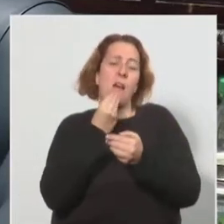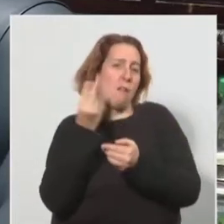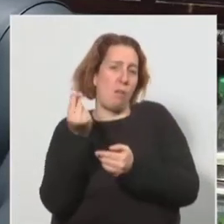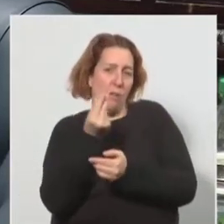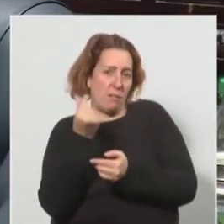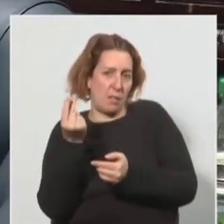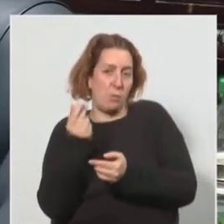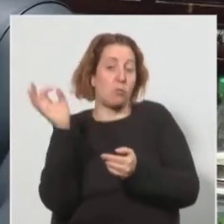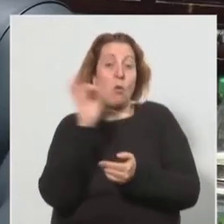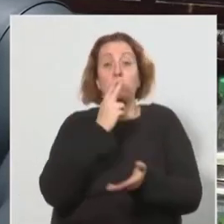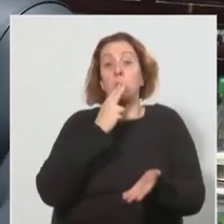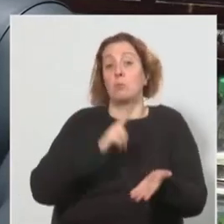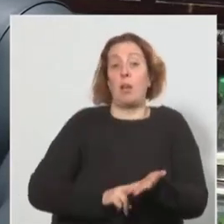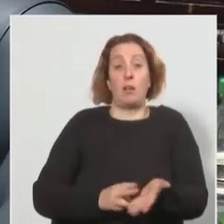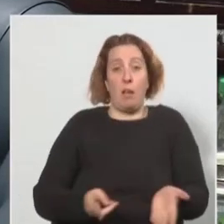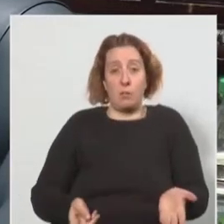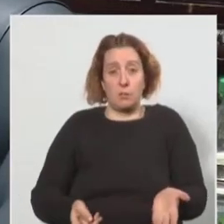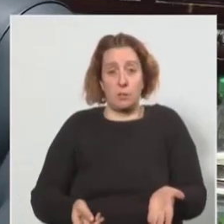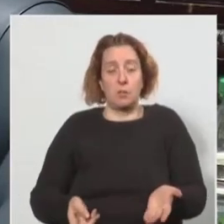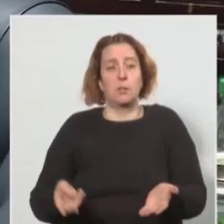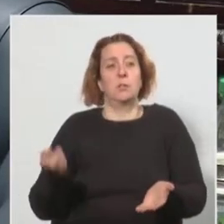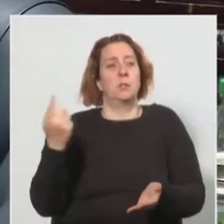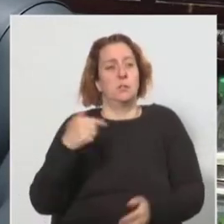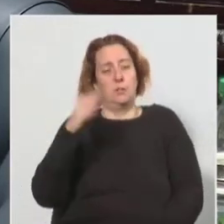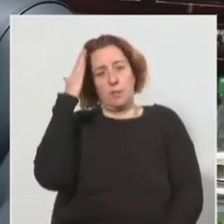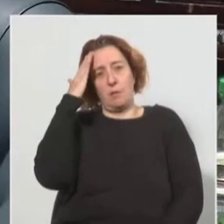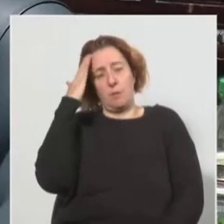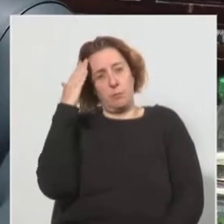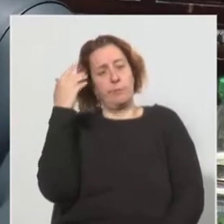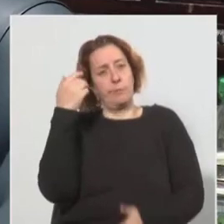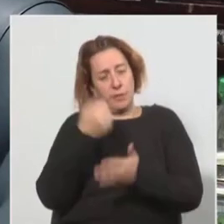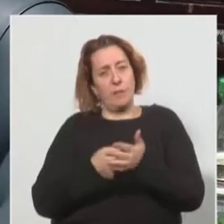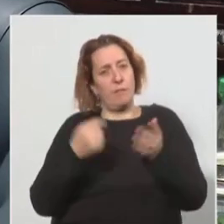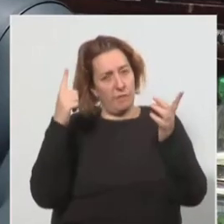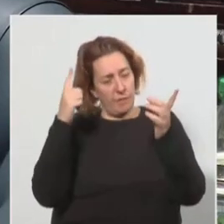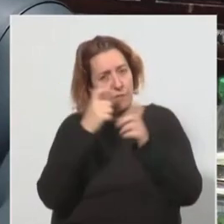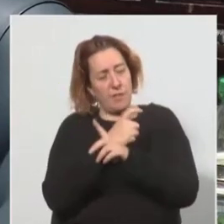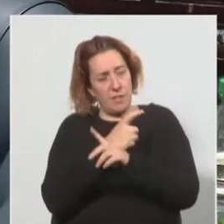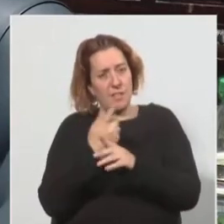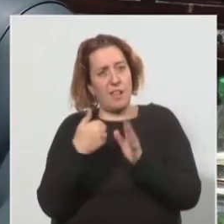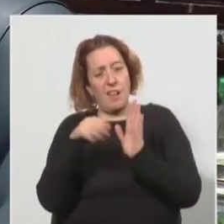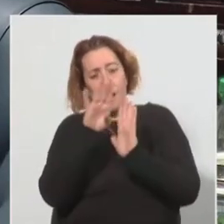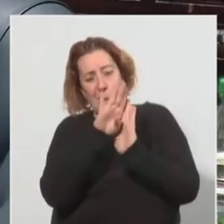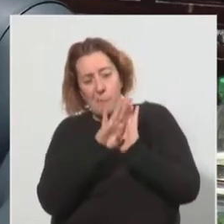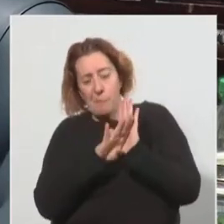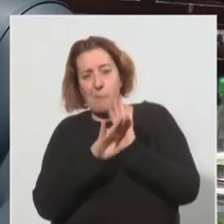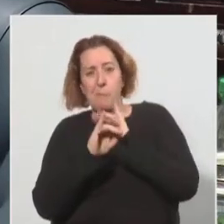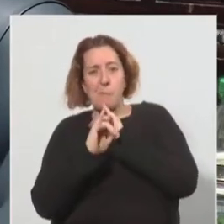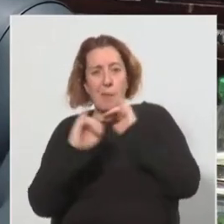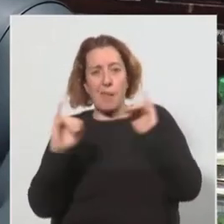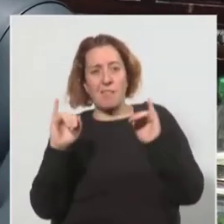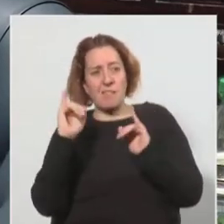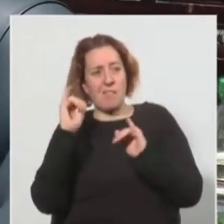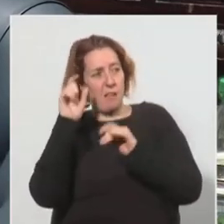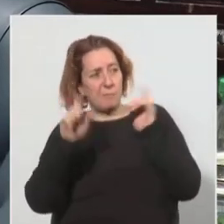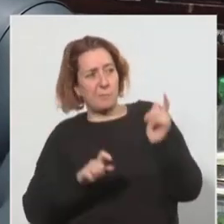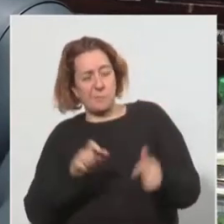tributaria. Si sabremos lo que cuesta desembarazarse de la mala prensa en estos